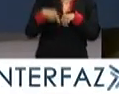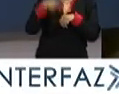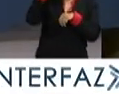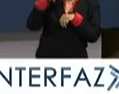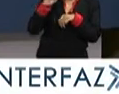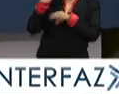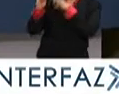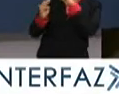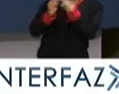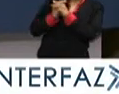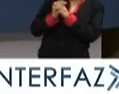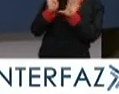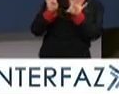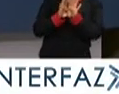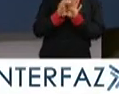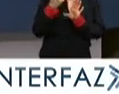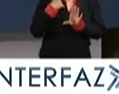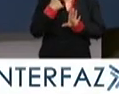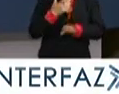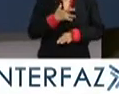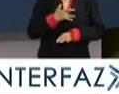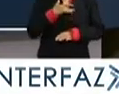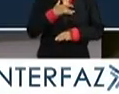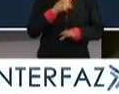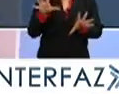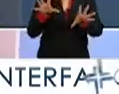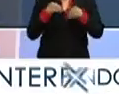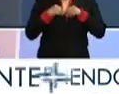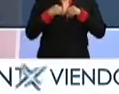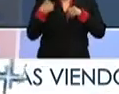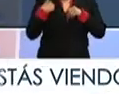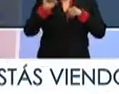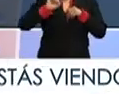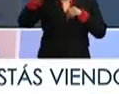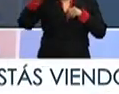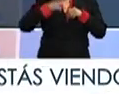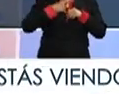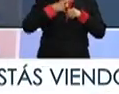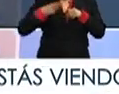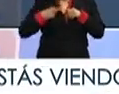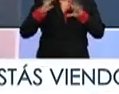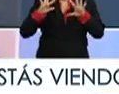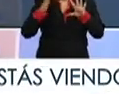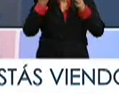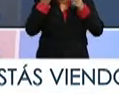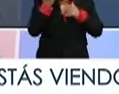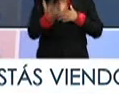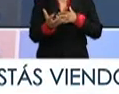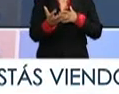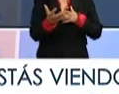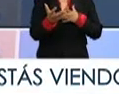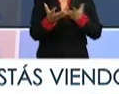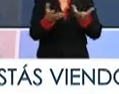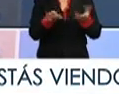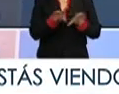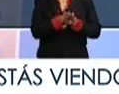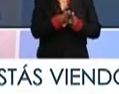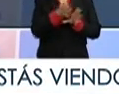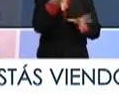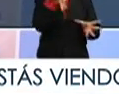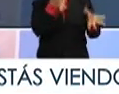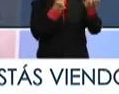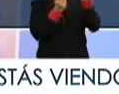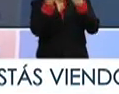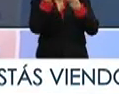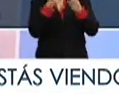¿Cómo asimilarlo, cómo asumirlo, cómo profesionalizarlo, cómo generar pues estas vías de